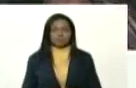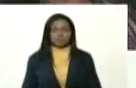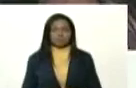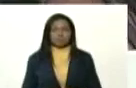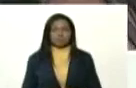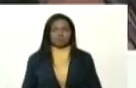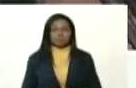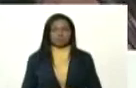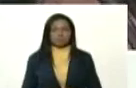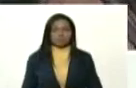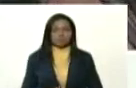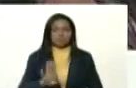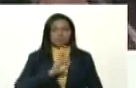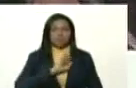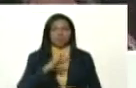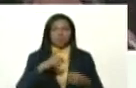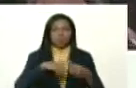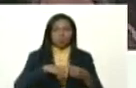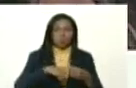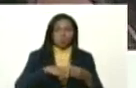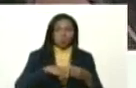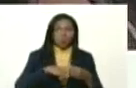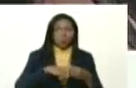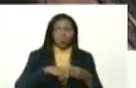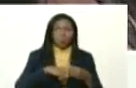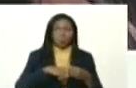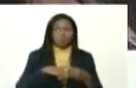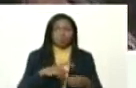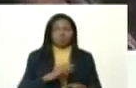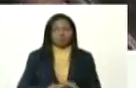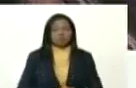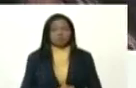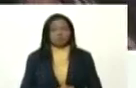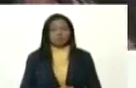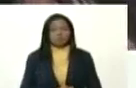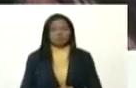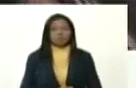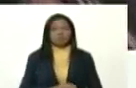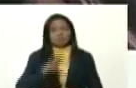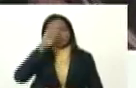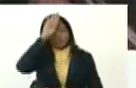Pertenezco a San Agustín del Sur, Terraza del Alba.